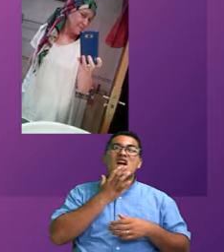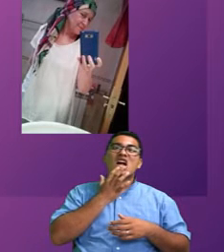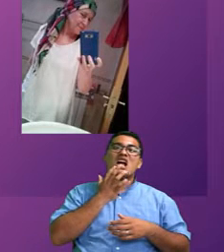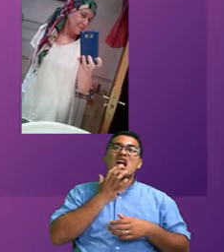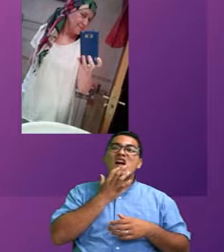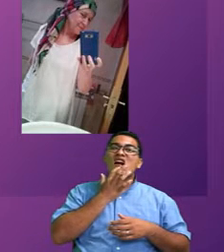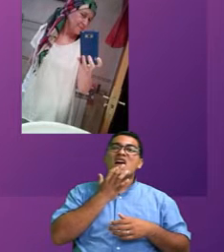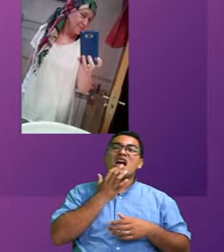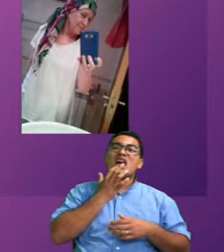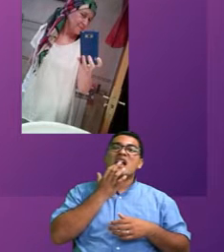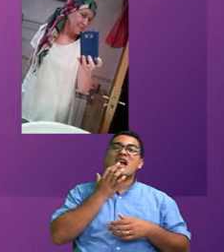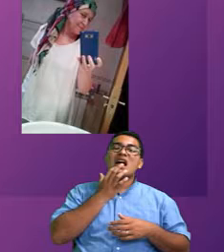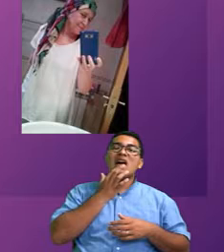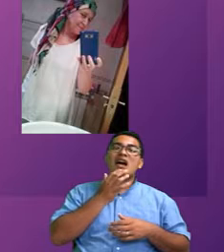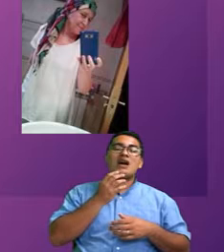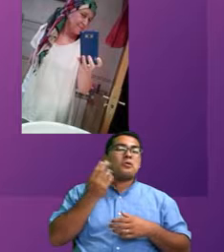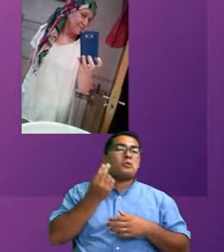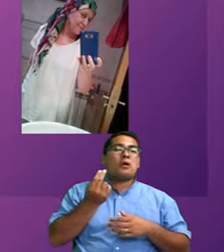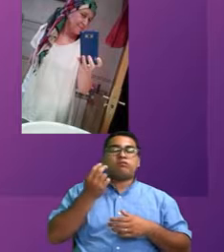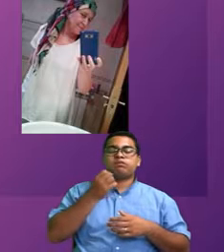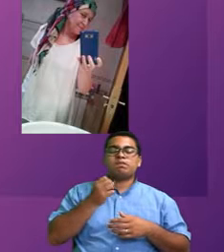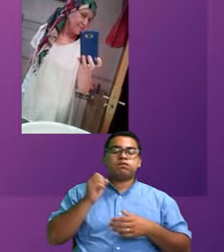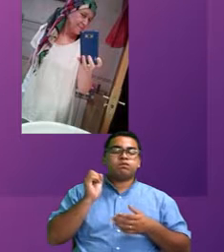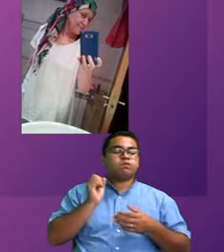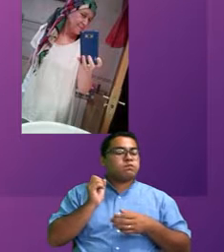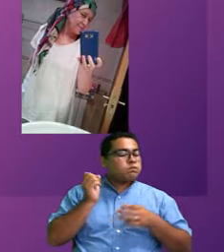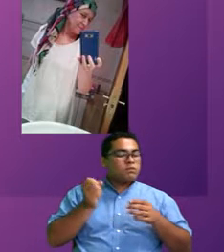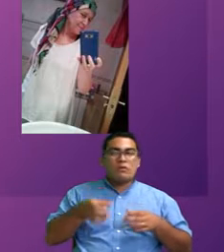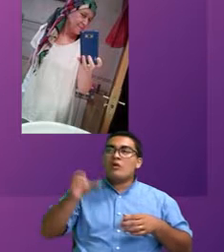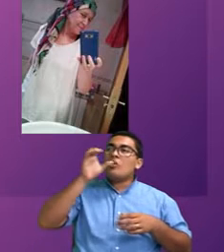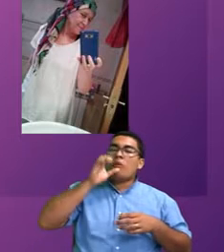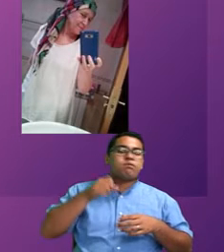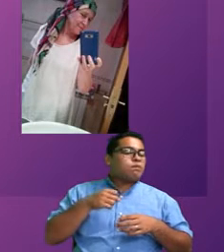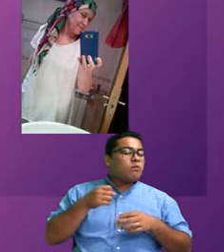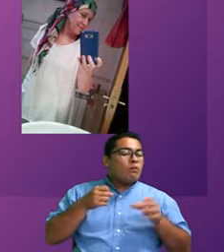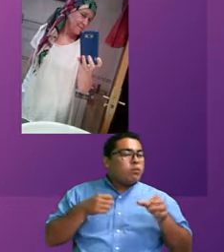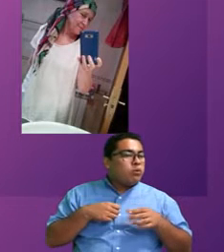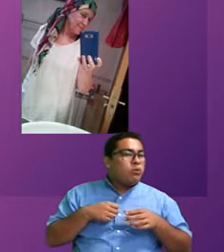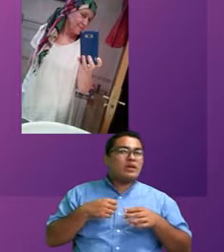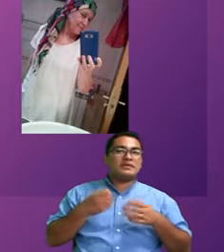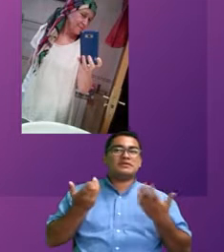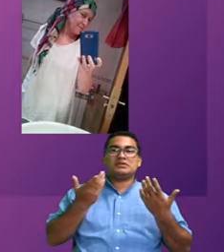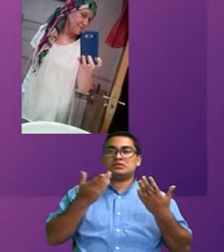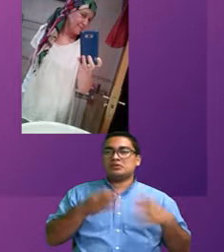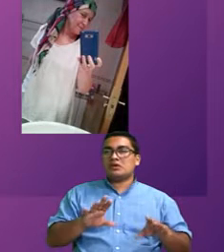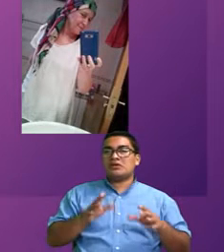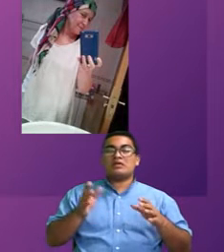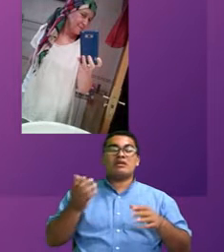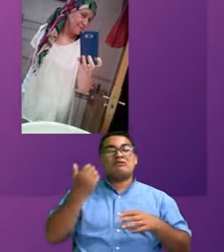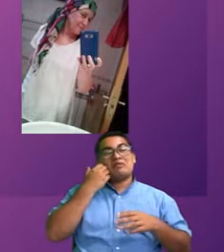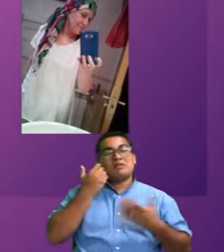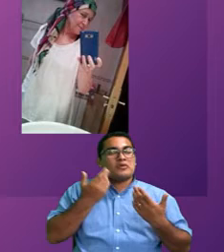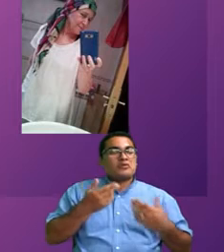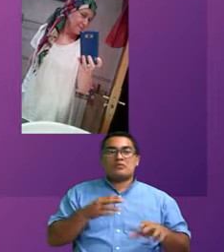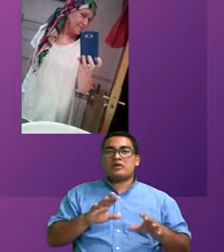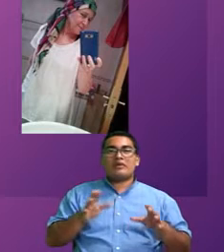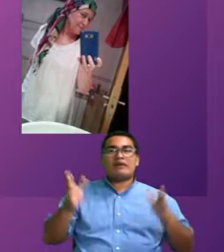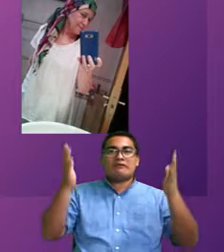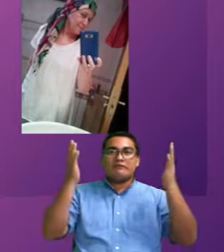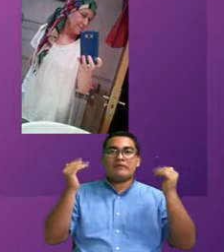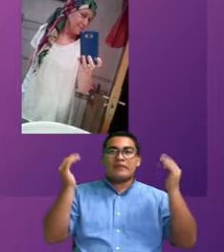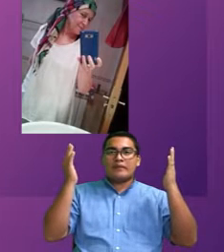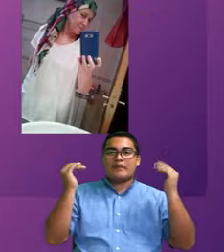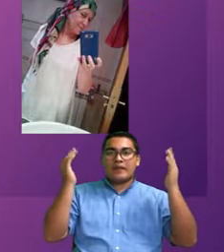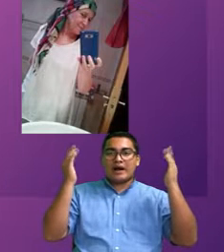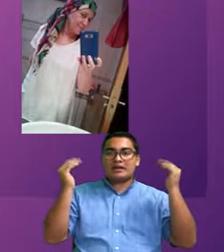le recomendamos enjuagues bucales. A la paciente hay que bañarla, por más enferma que esté y encamada, a menos que el médico le diga no